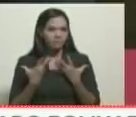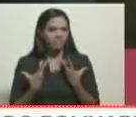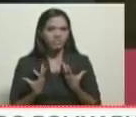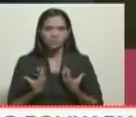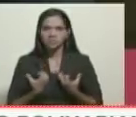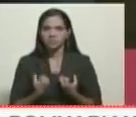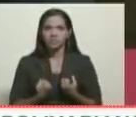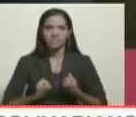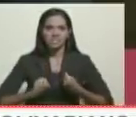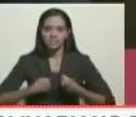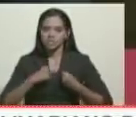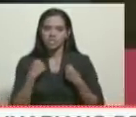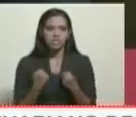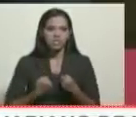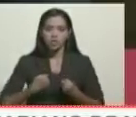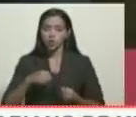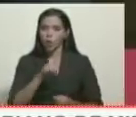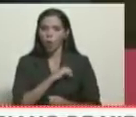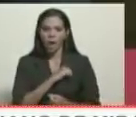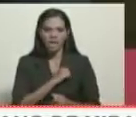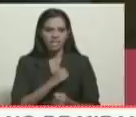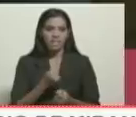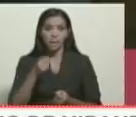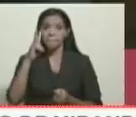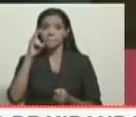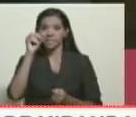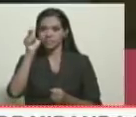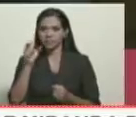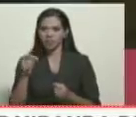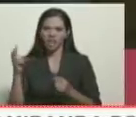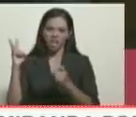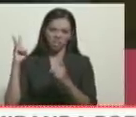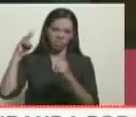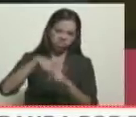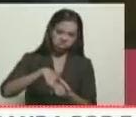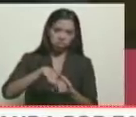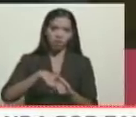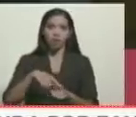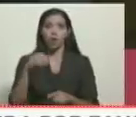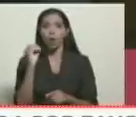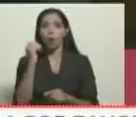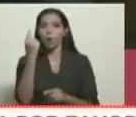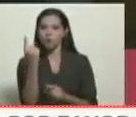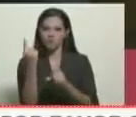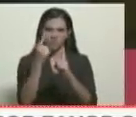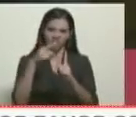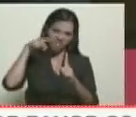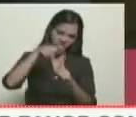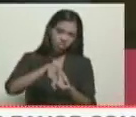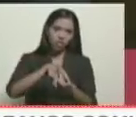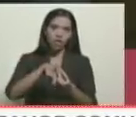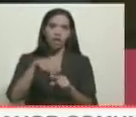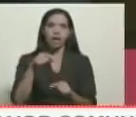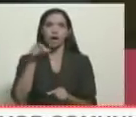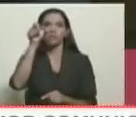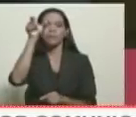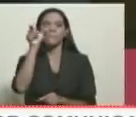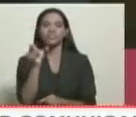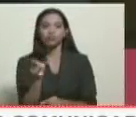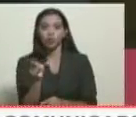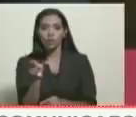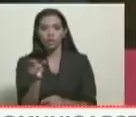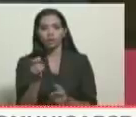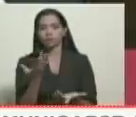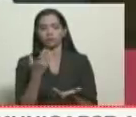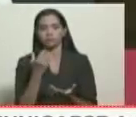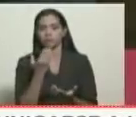cobarde, callapiar, agarrar entre 20, 30 o incluso uno solo, pero a traición, a otro, en este caso un